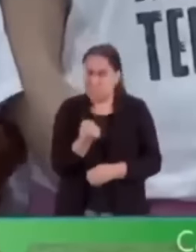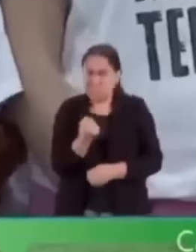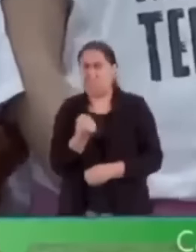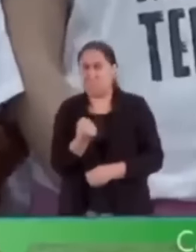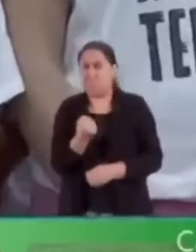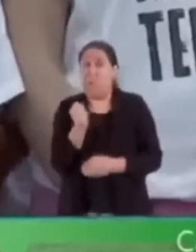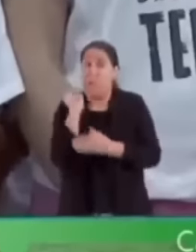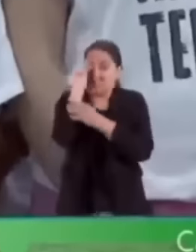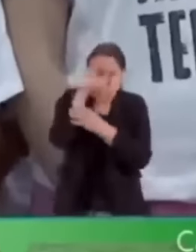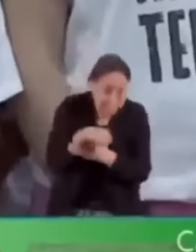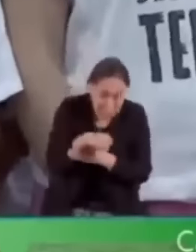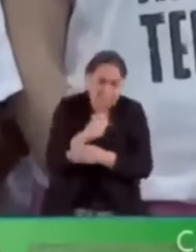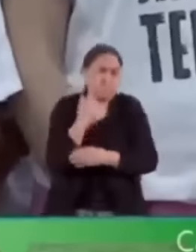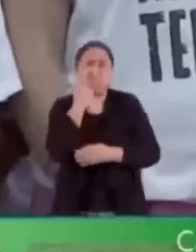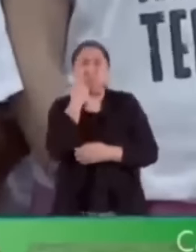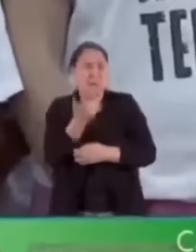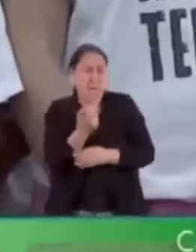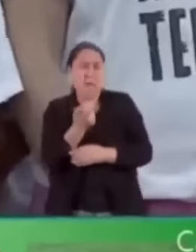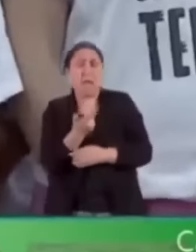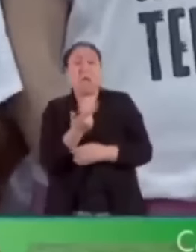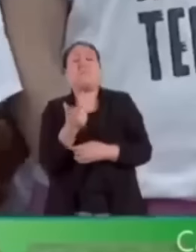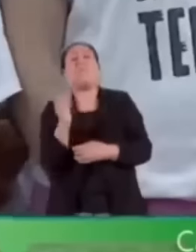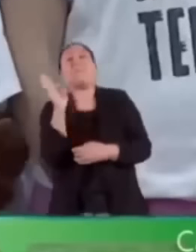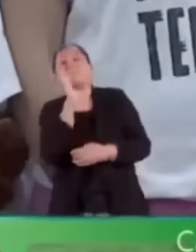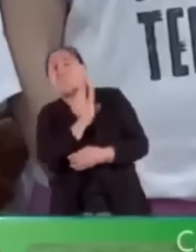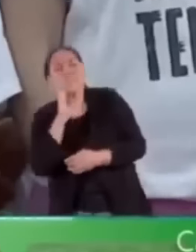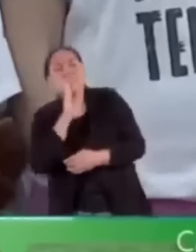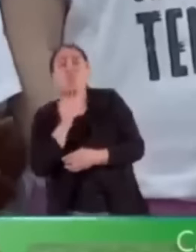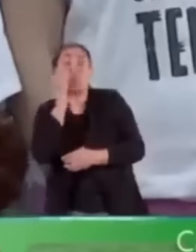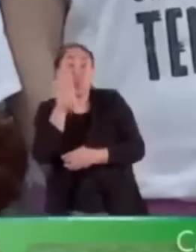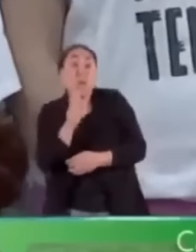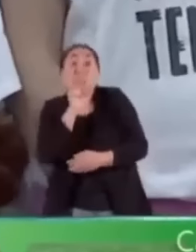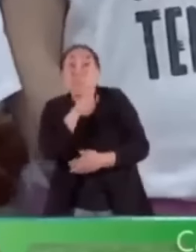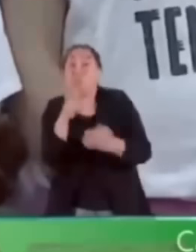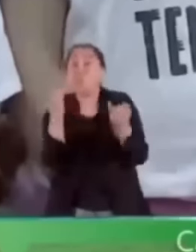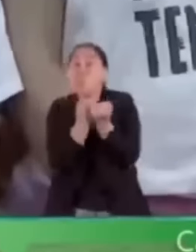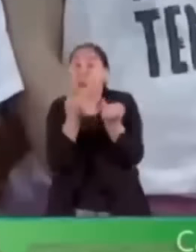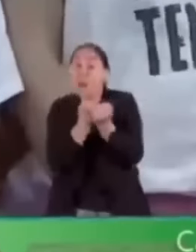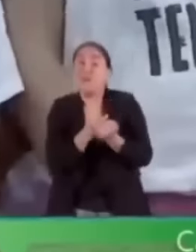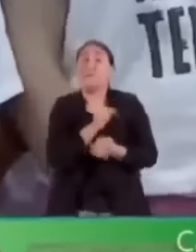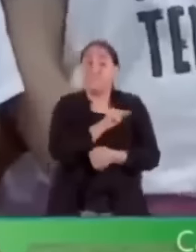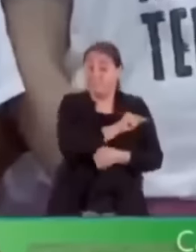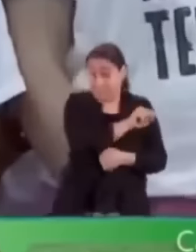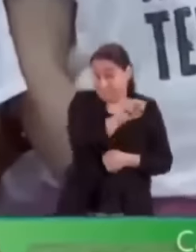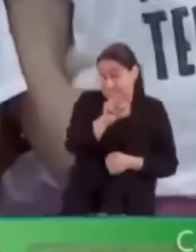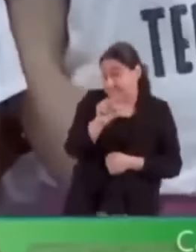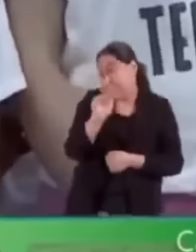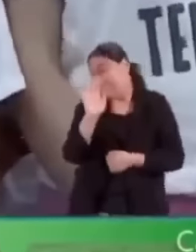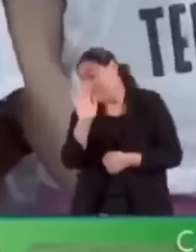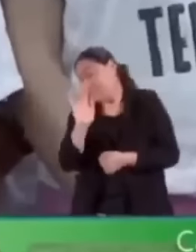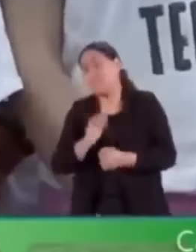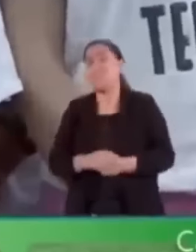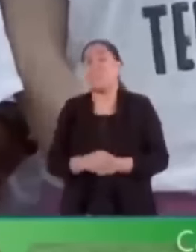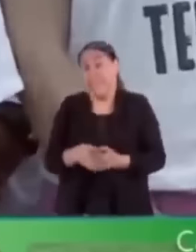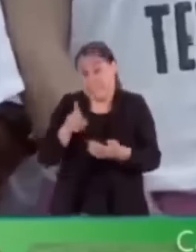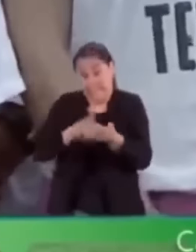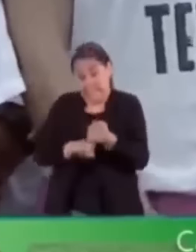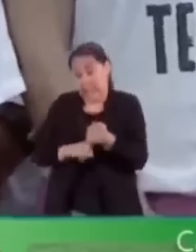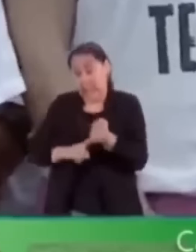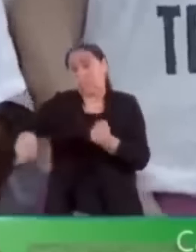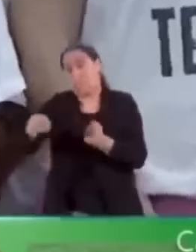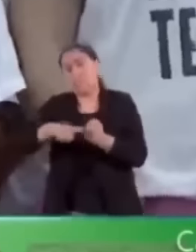agachó, que no sucumbió, como ustedes comprenderán. Un poder que levantó